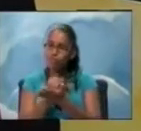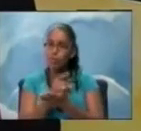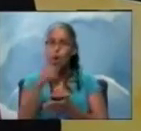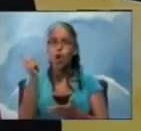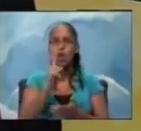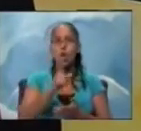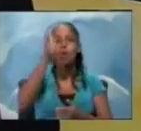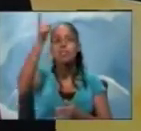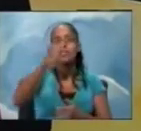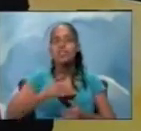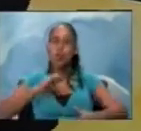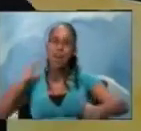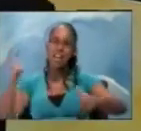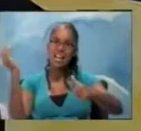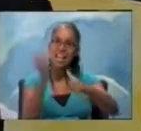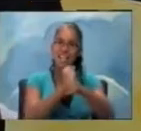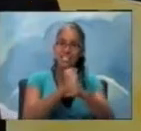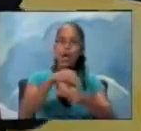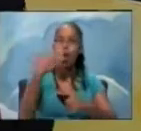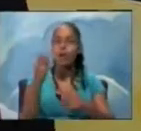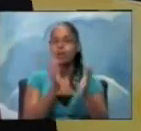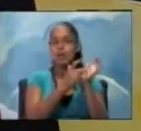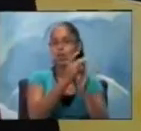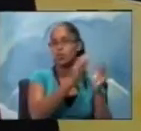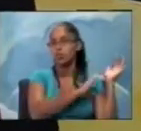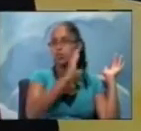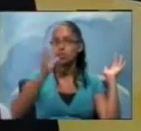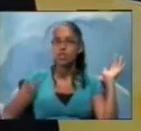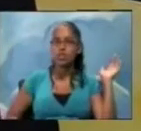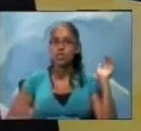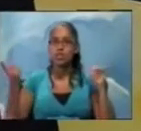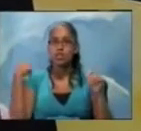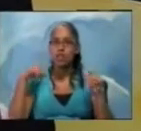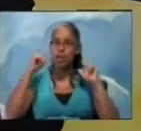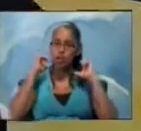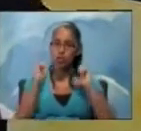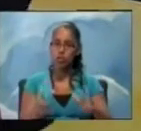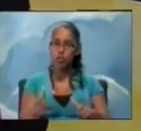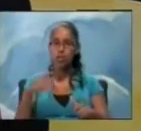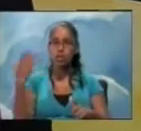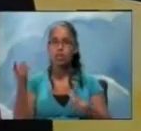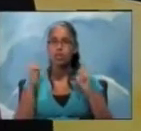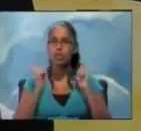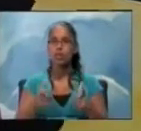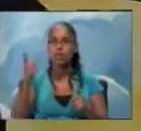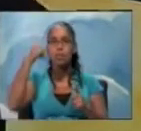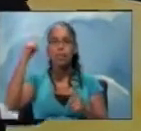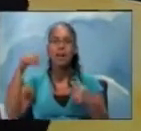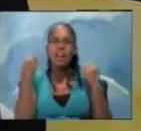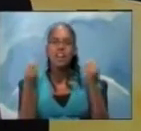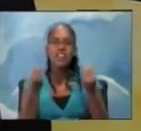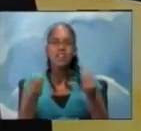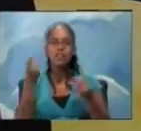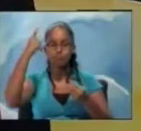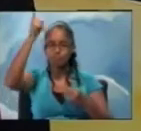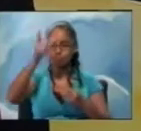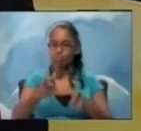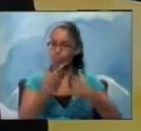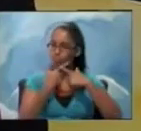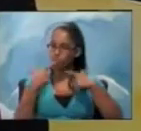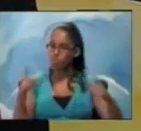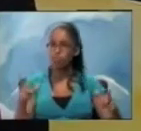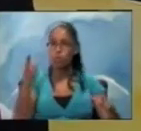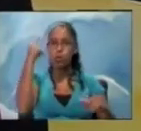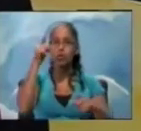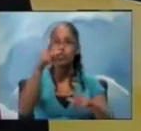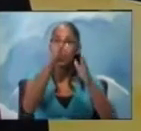sido alcanzados a que Jesucristo y el Evangelio tiene autoridad. ¿Y autoridad para qué? Para hacerte libre. Por eso la Escritura